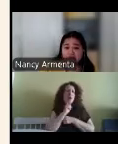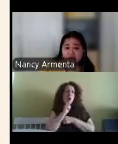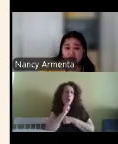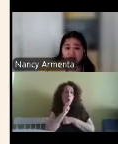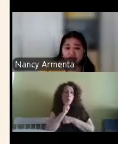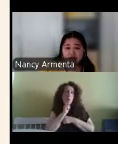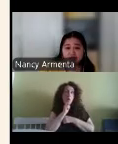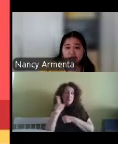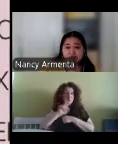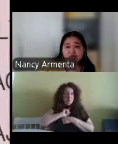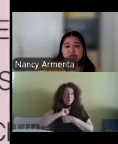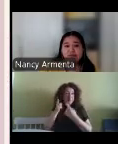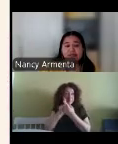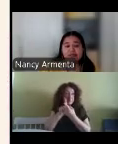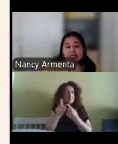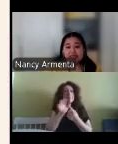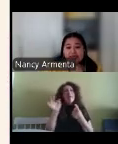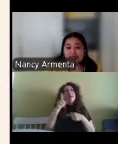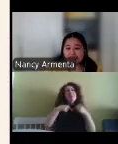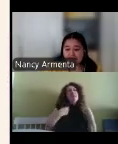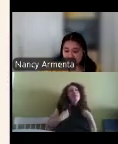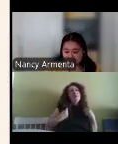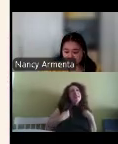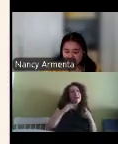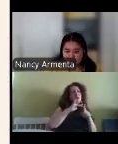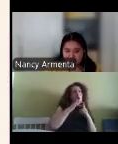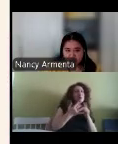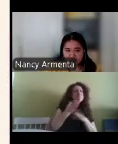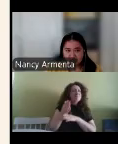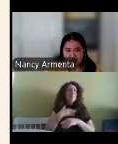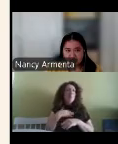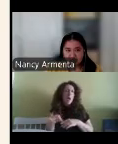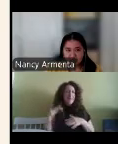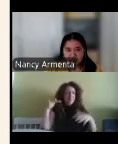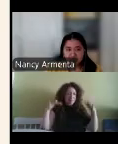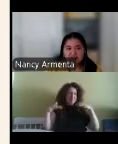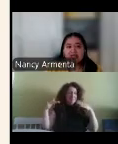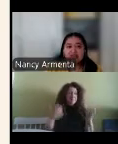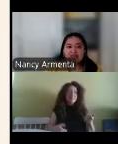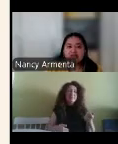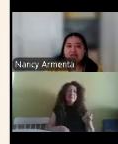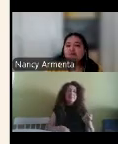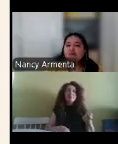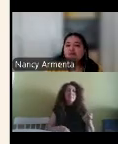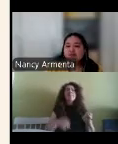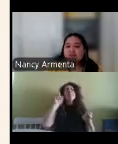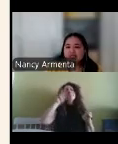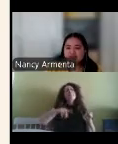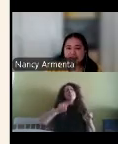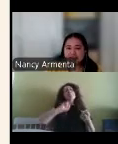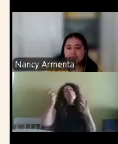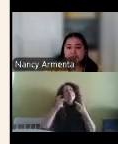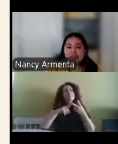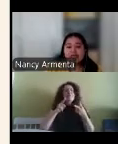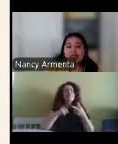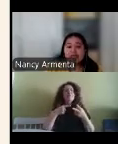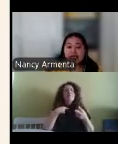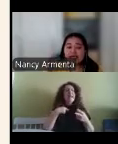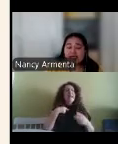las personas. Y el segundo hallazgo tiene que ver con entender tampoco siempre es